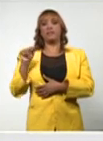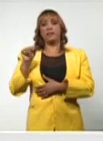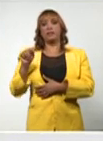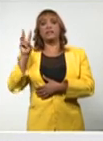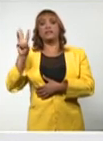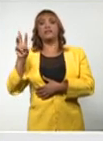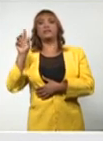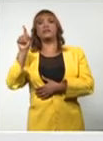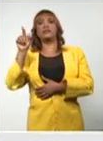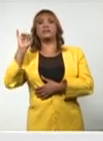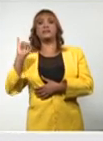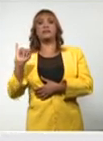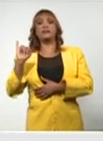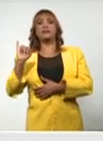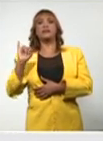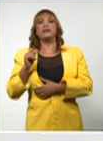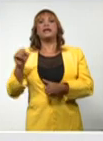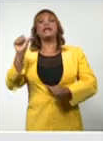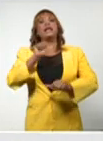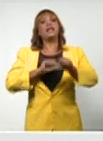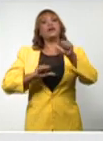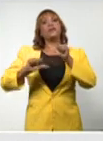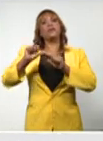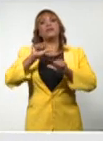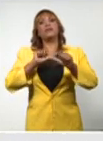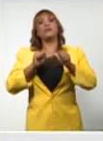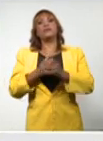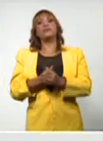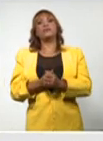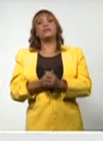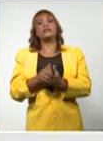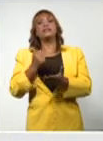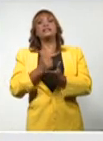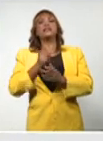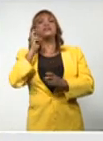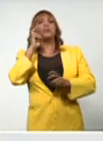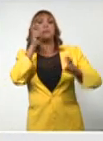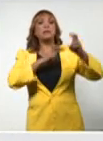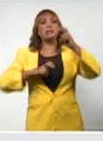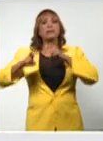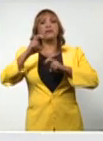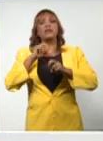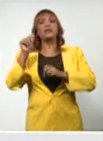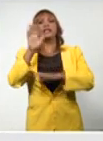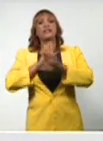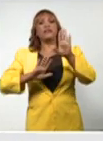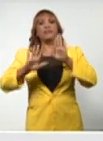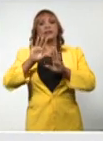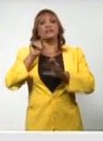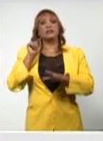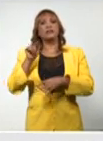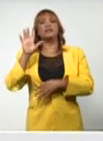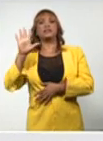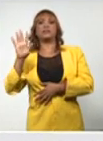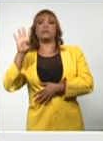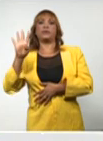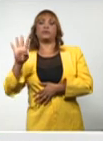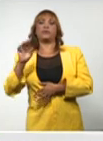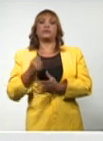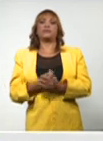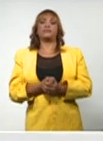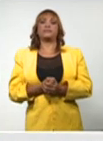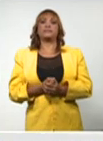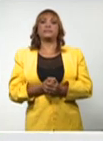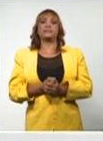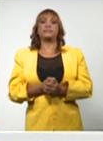316, y en los laboratorios del Centro de Investigaciones de la Defensa Civil, 54 muestras.